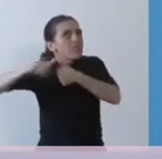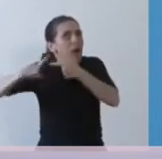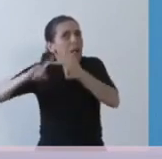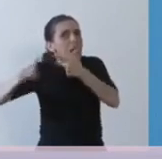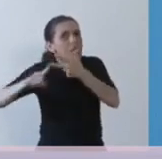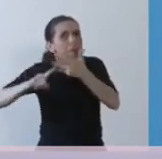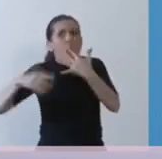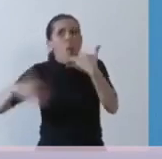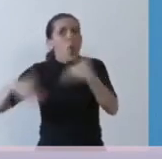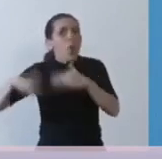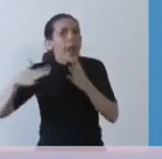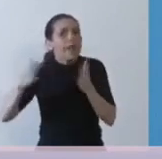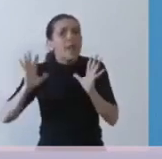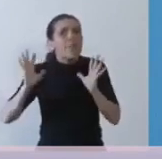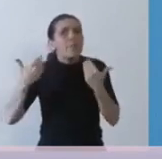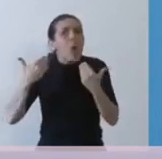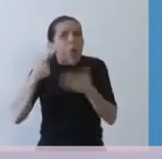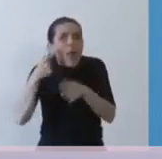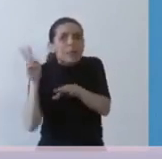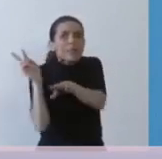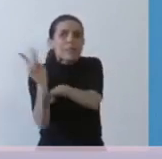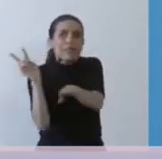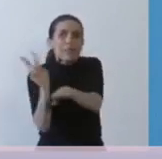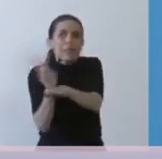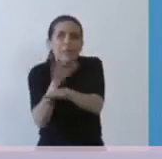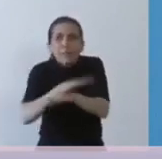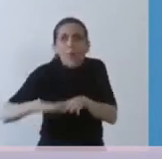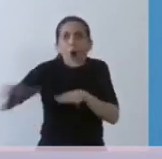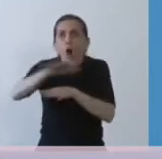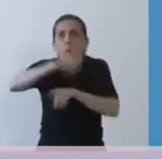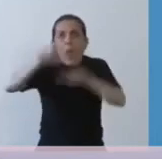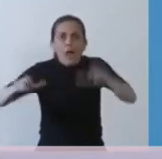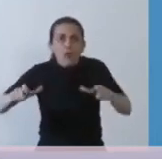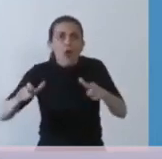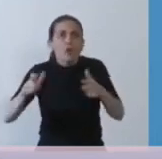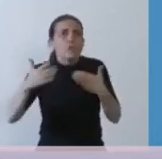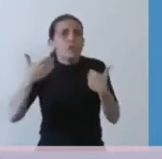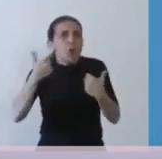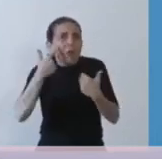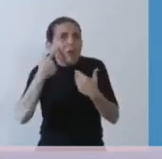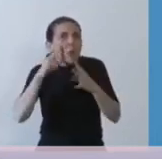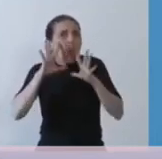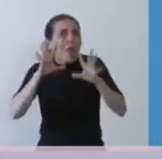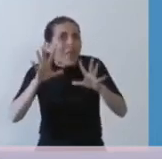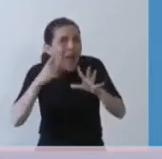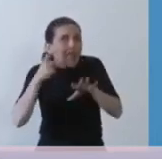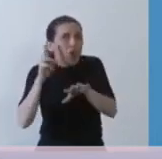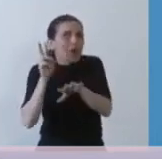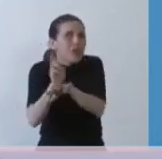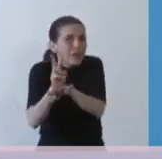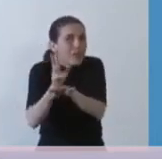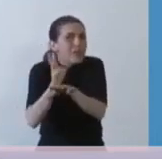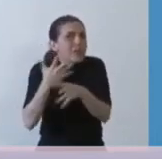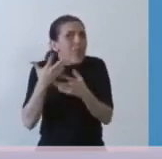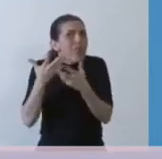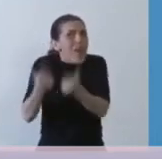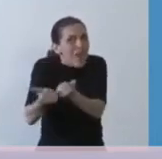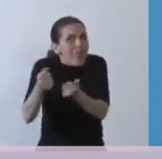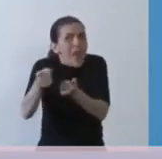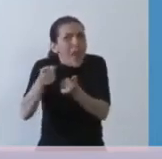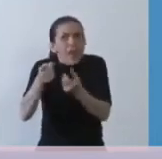para poder proteger a la población para poder tener los cuidados necesarios y defender su